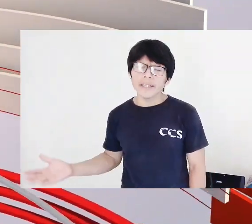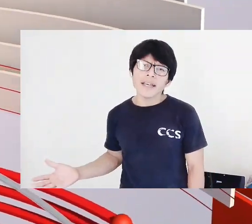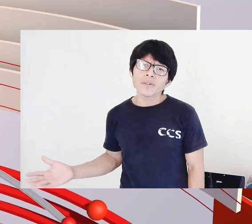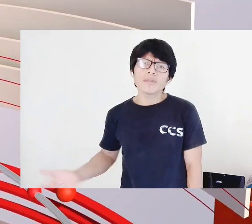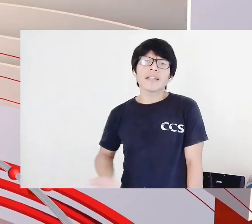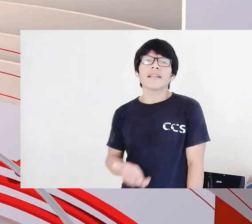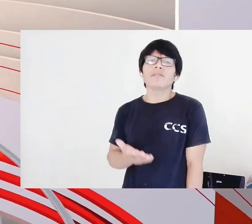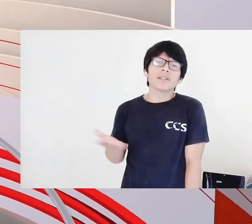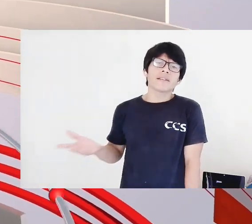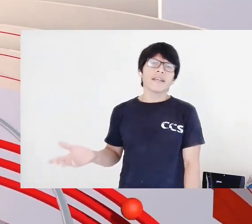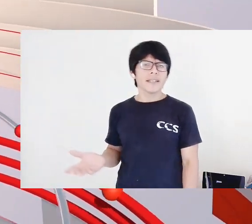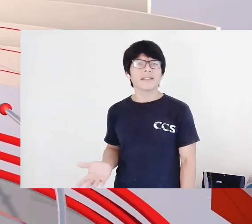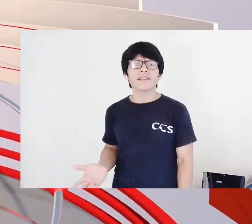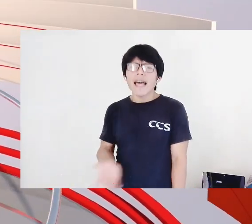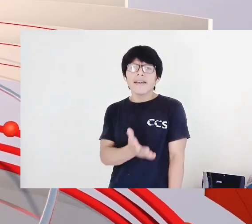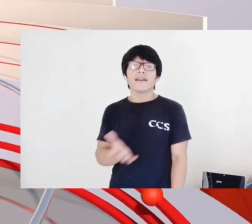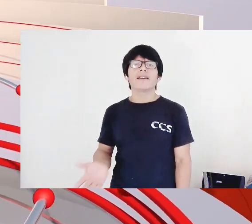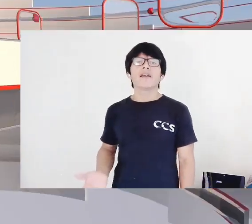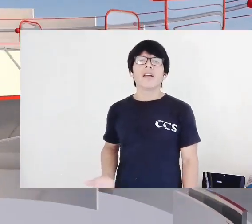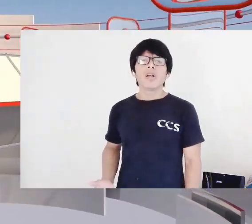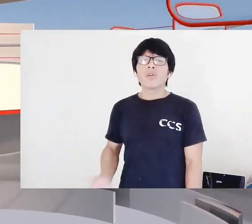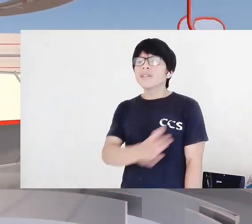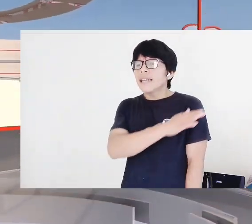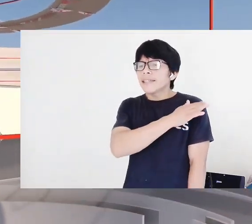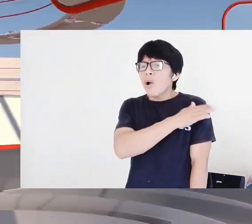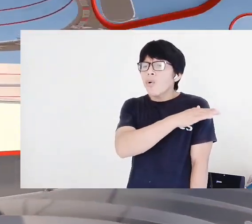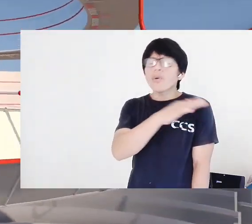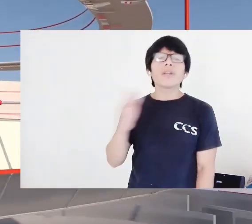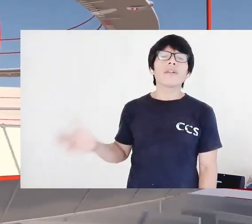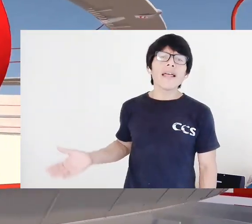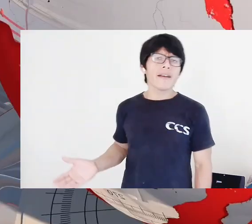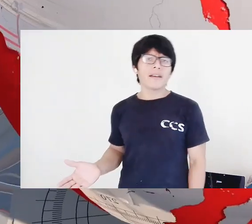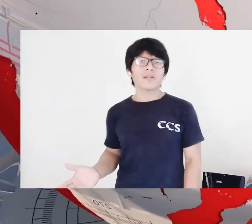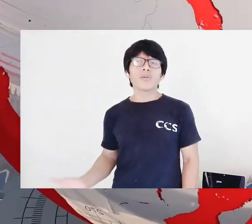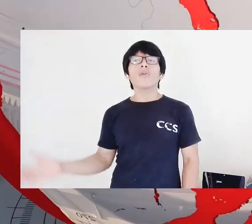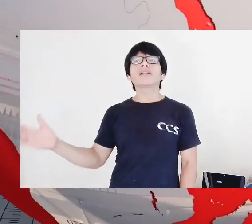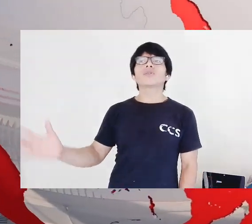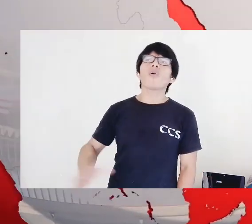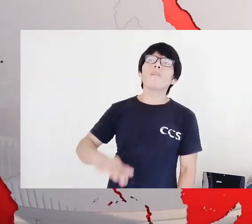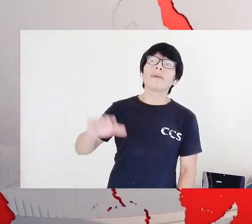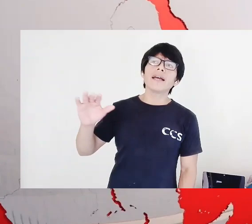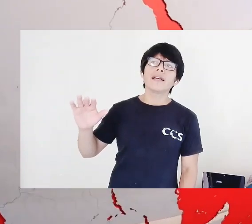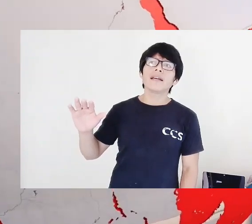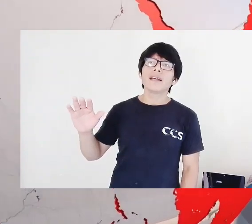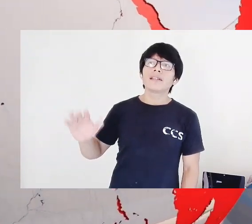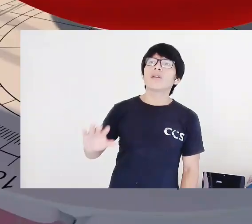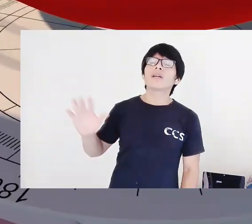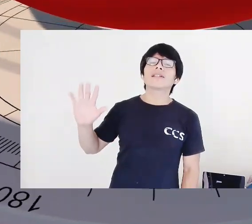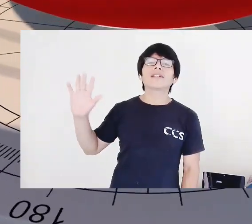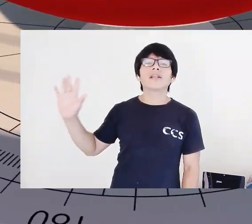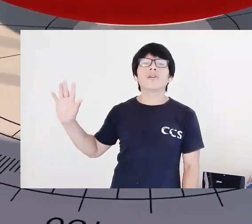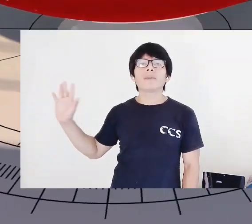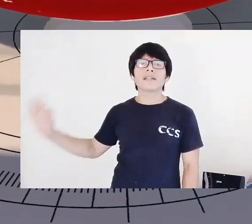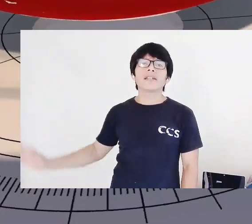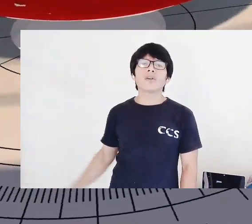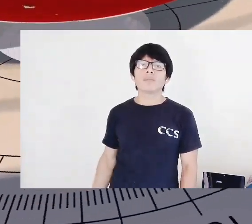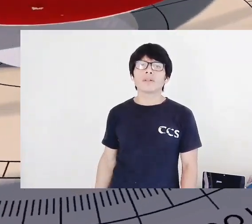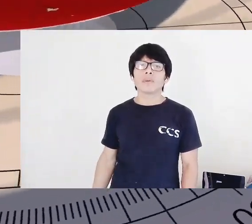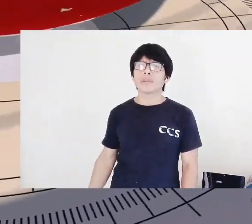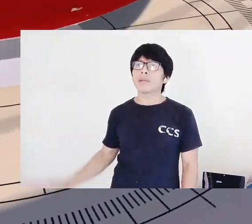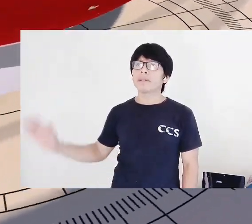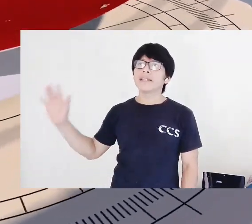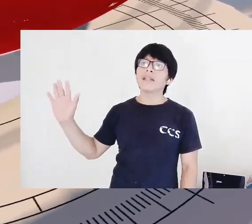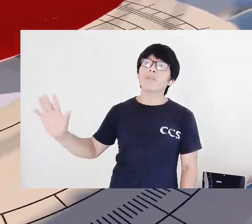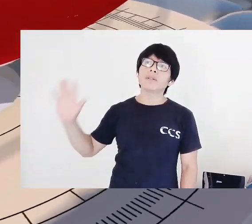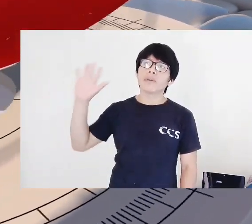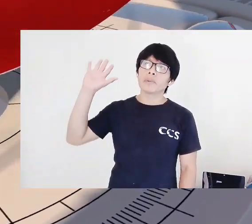han tenido ideas, nunca han tenido estrategias, nada. No se les ha ocurrido nada. Todo es copia de lo que está haciendo el presidente López